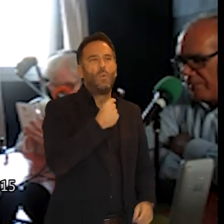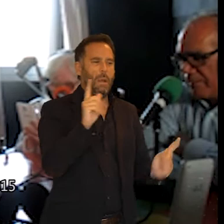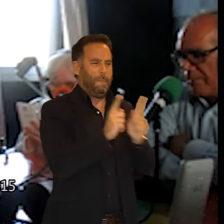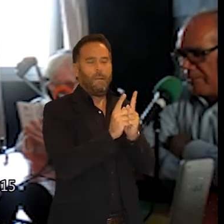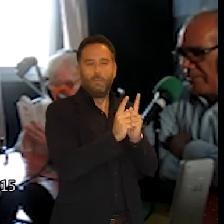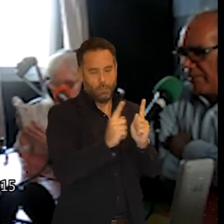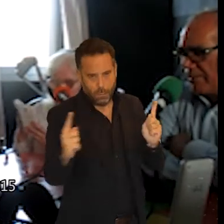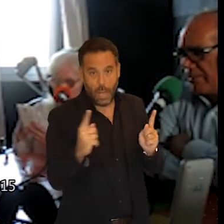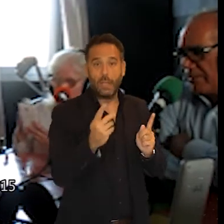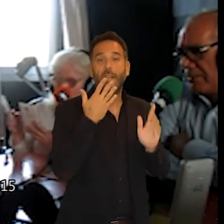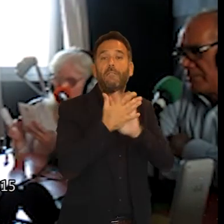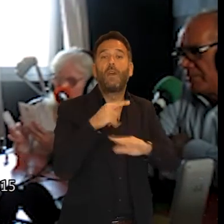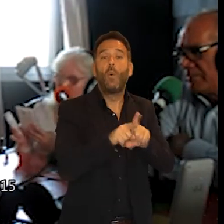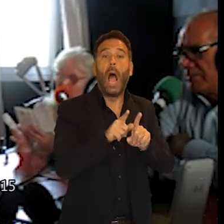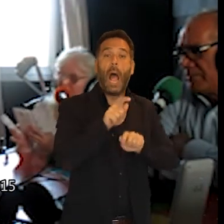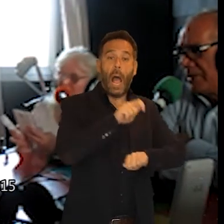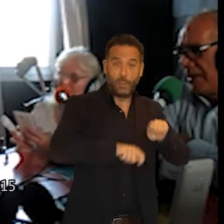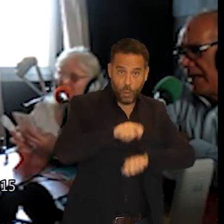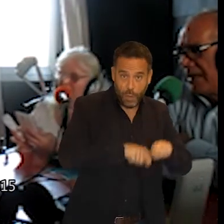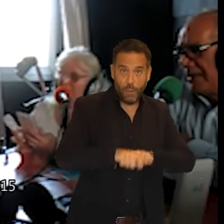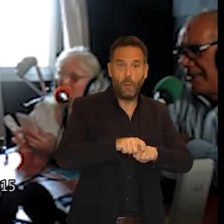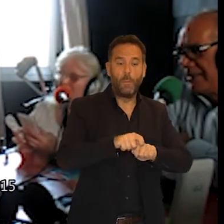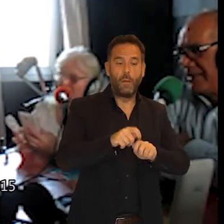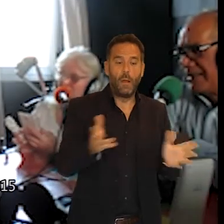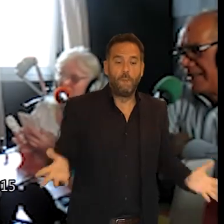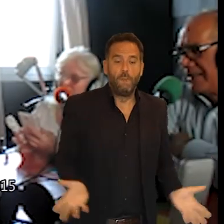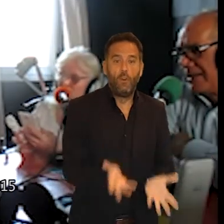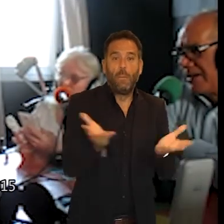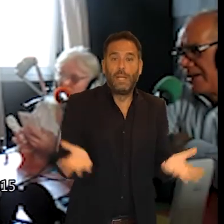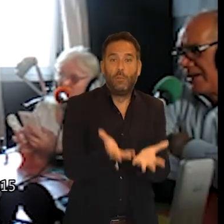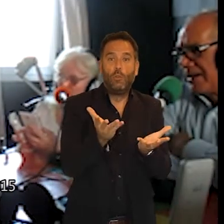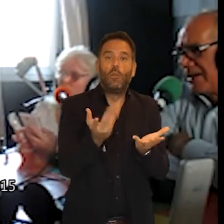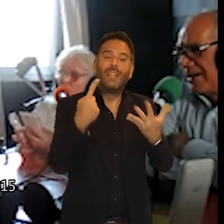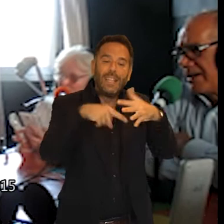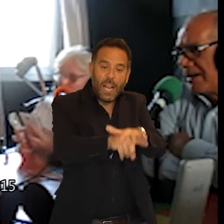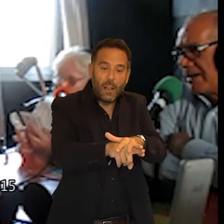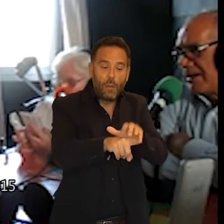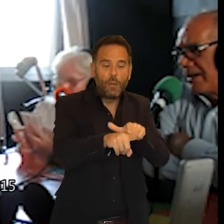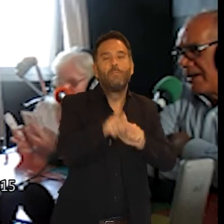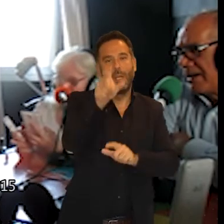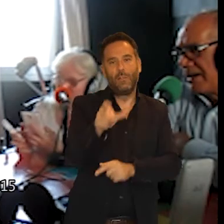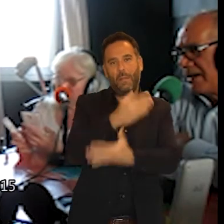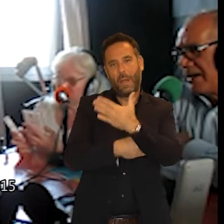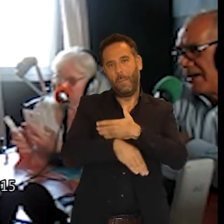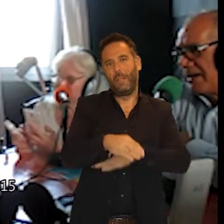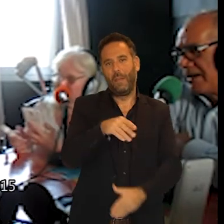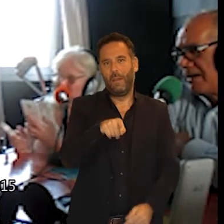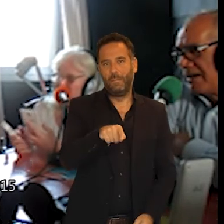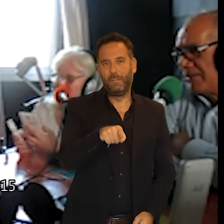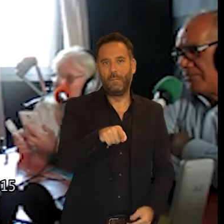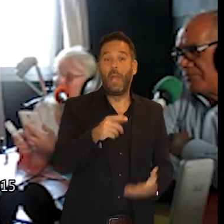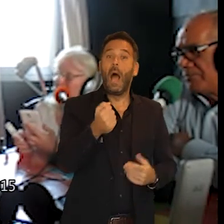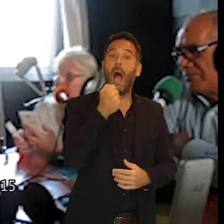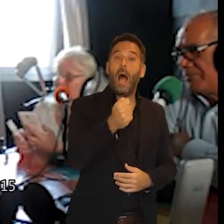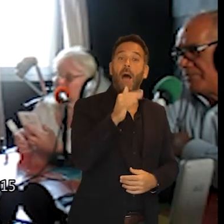las siglas, la Asociación por el Fomento de la Integración de las Personas con Discapacidad. AFIN es